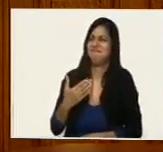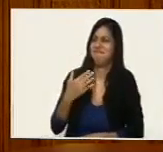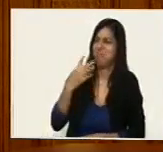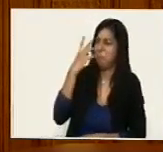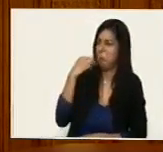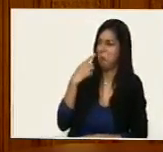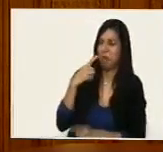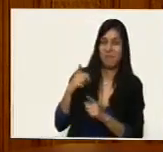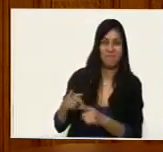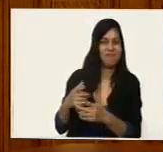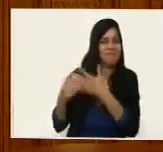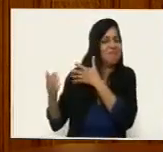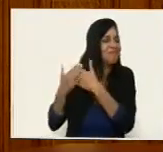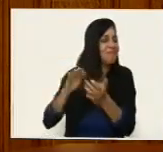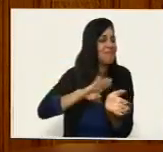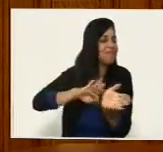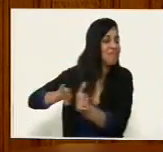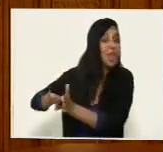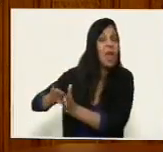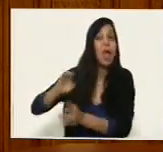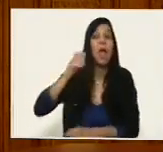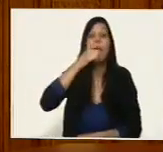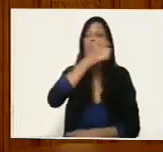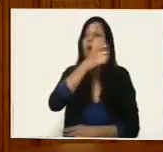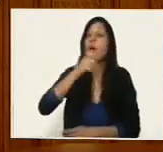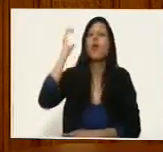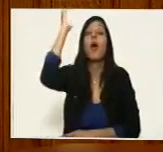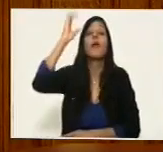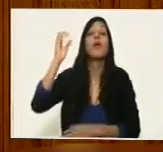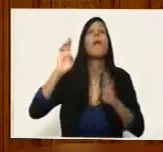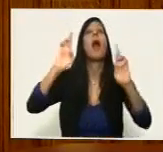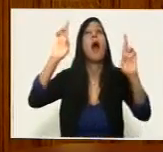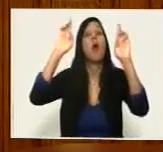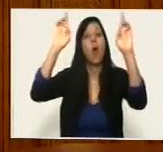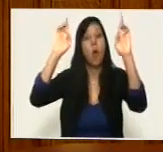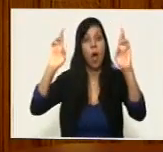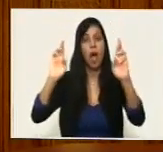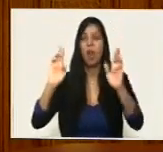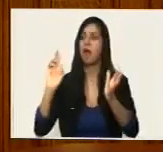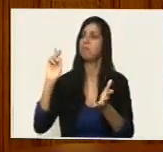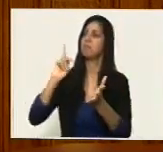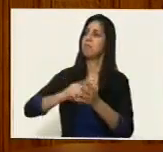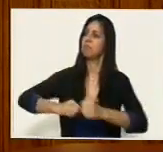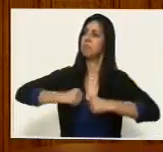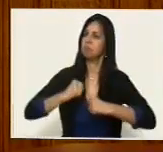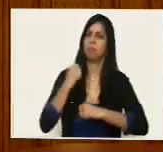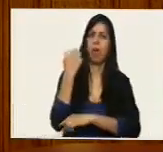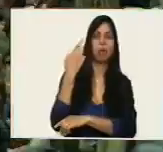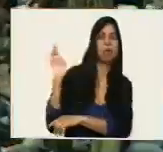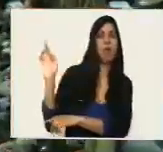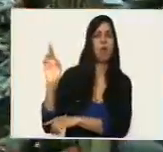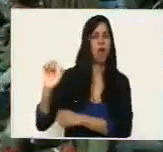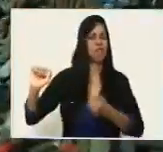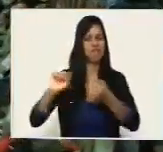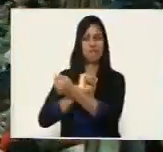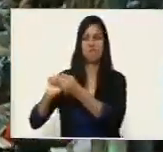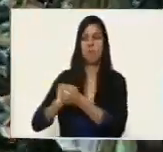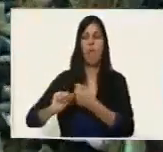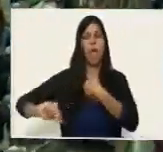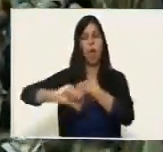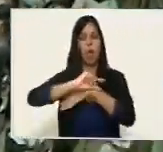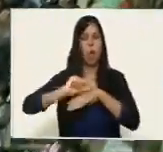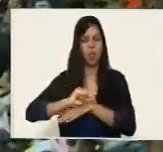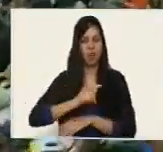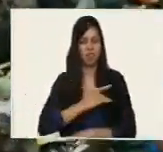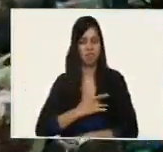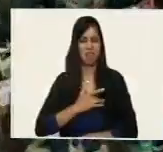que algún día el pueblo europeo pase por encima y barra con esos gobiernos que lamentablemente hoy tiene Europa.